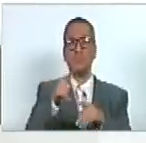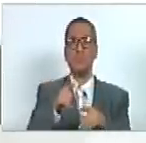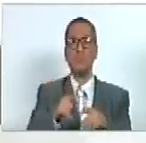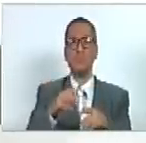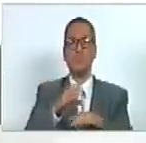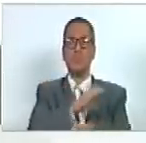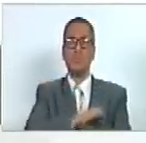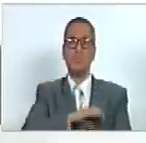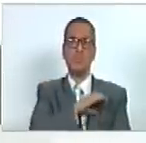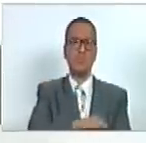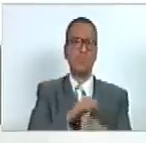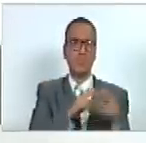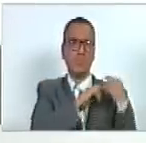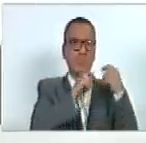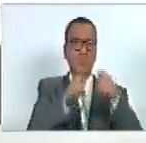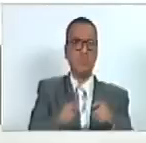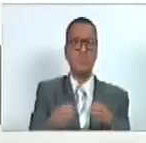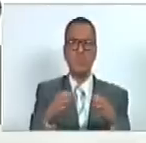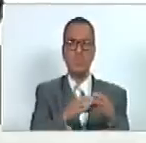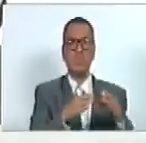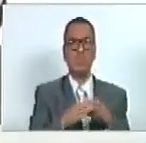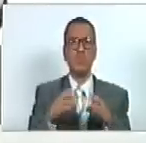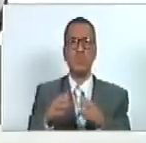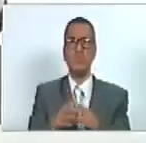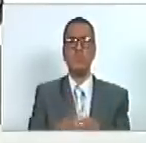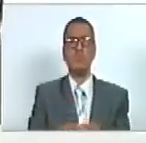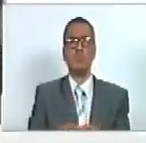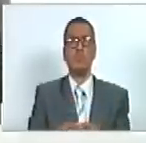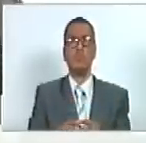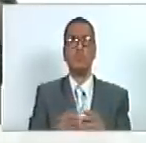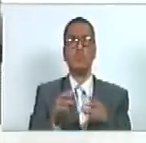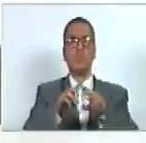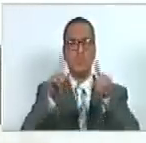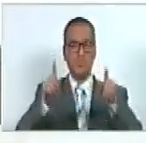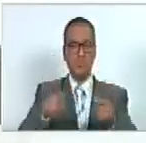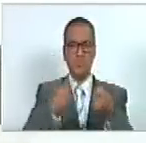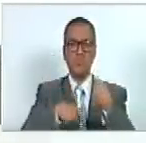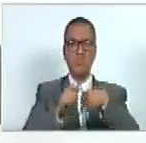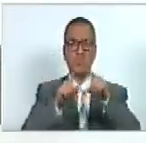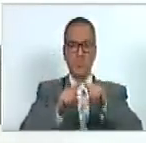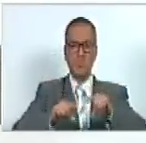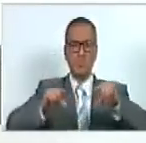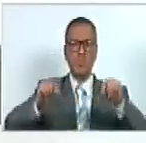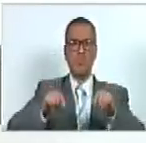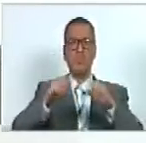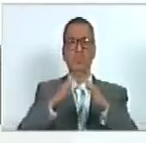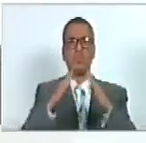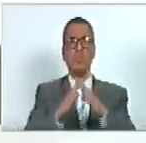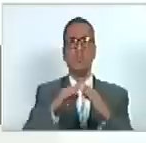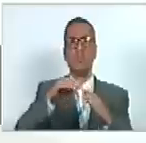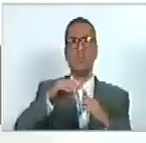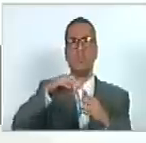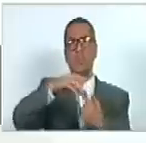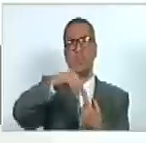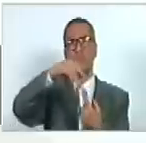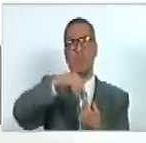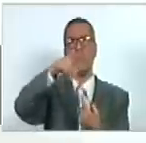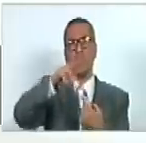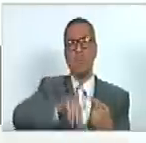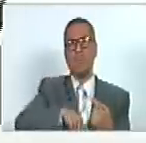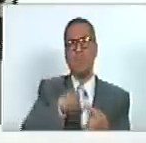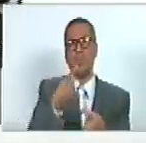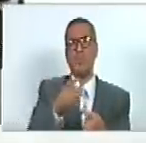comisión delegada o reunión de kiosco de empanada en la Plaza Altamira